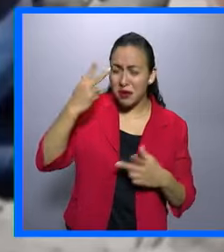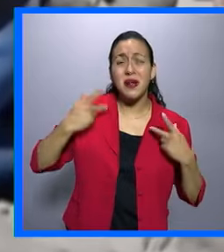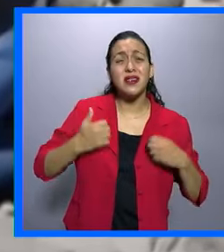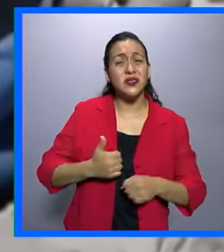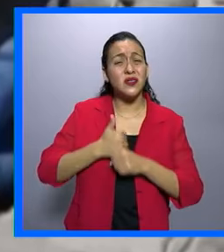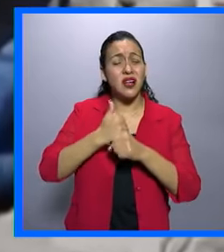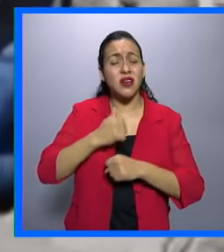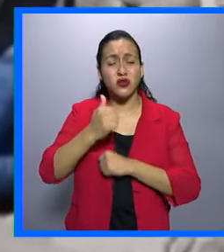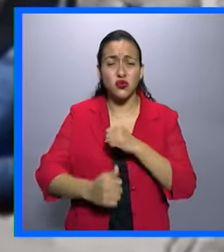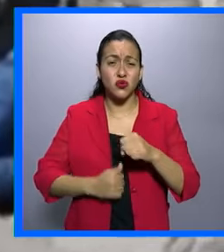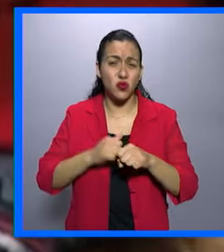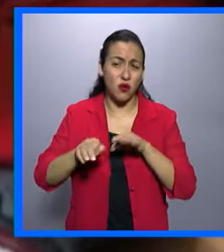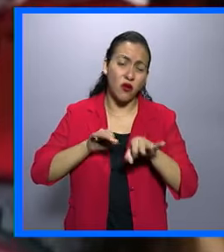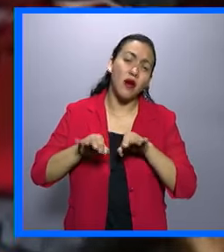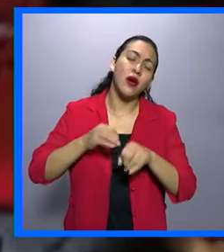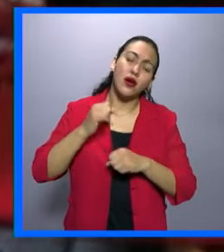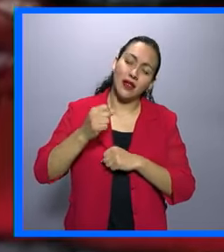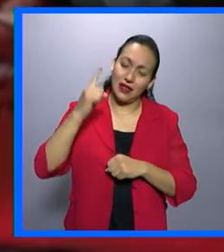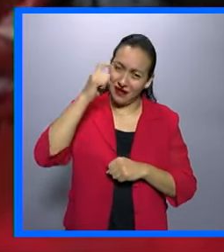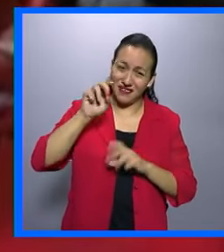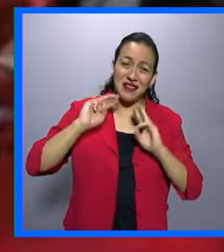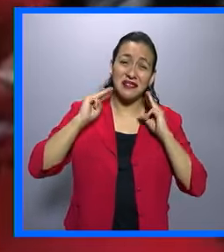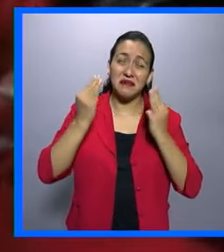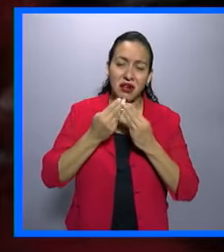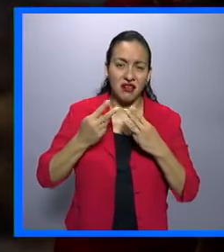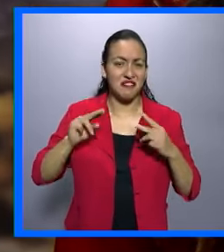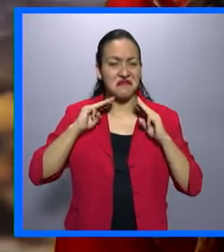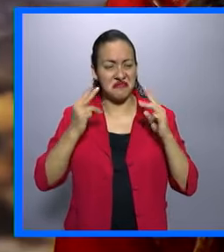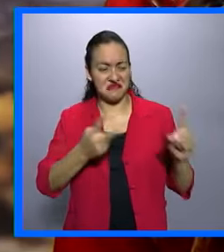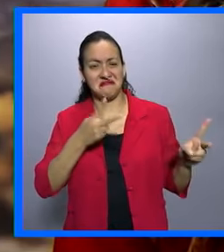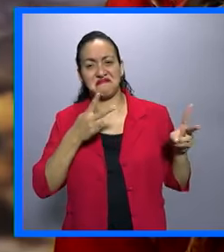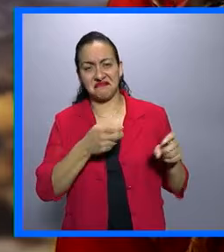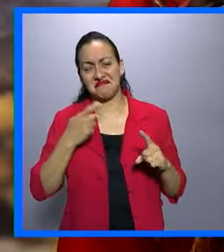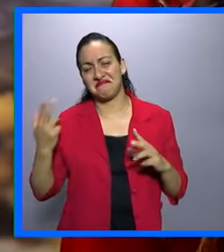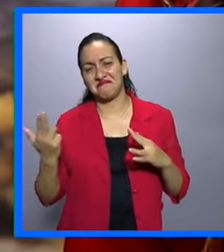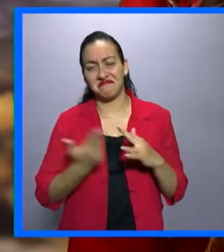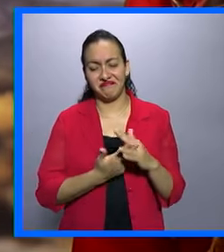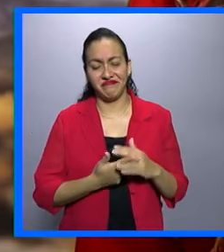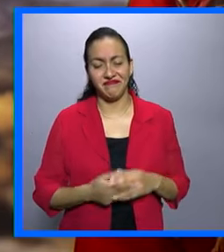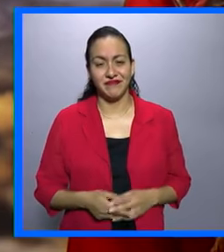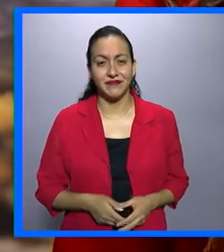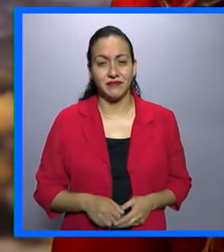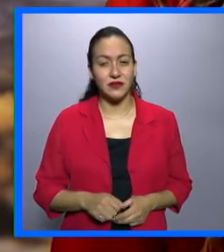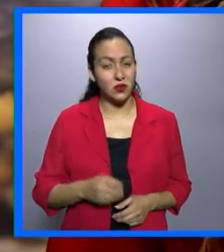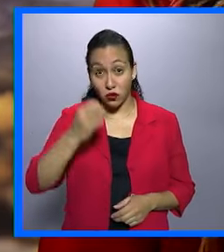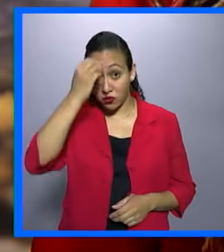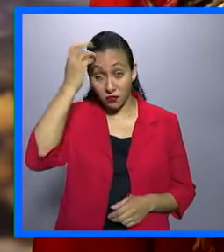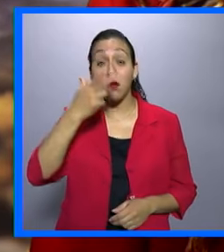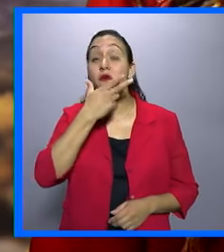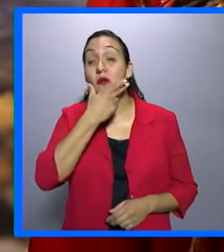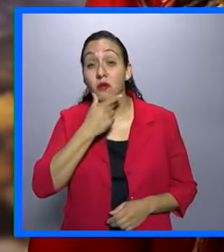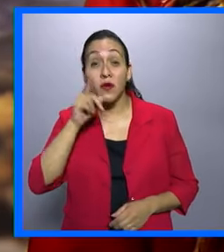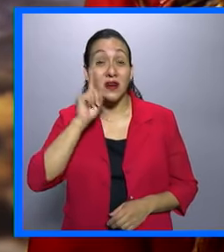reclutamiento forzado por parte del crimen organizado en el país. No podemos olvidar que hombres, mujeres y